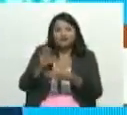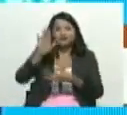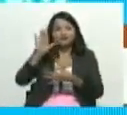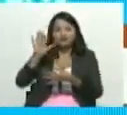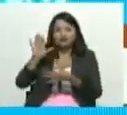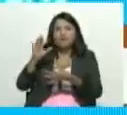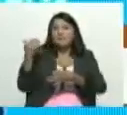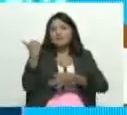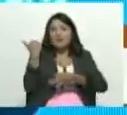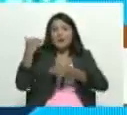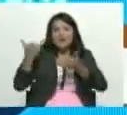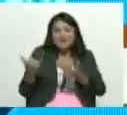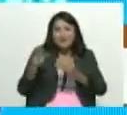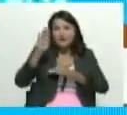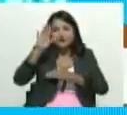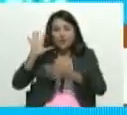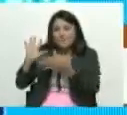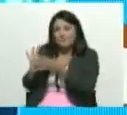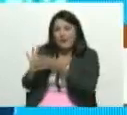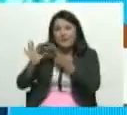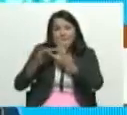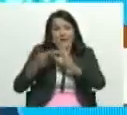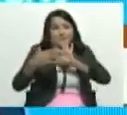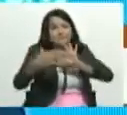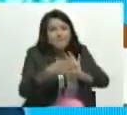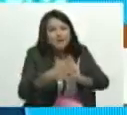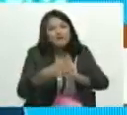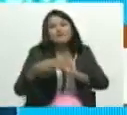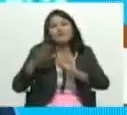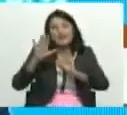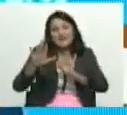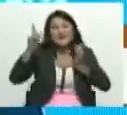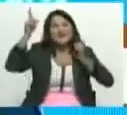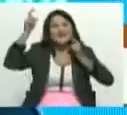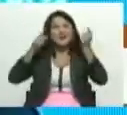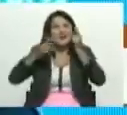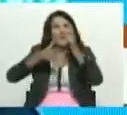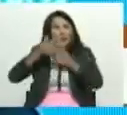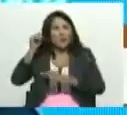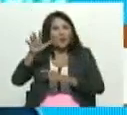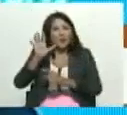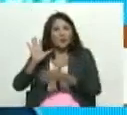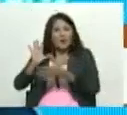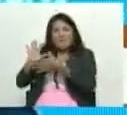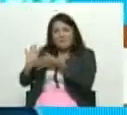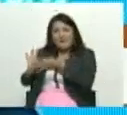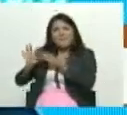decir el gesto de una narración de un relato complejo de una venezolana de una Venezuela